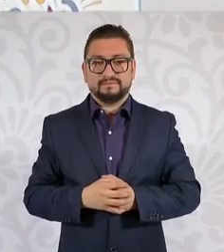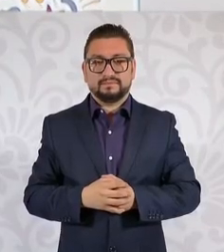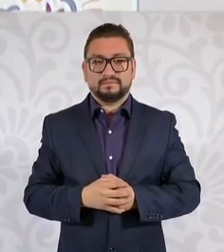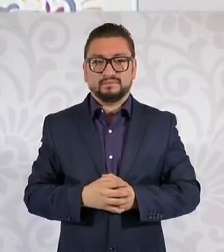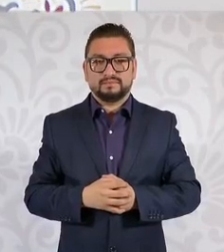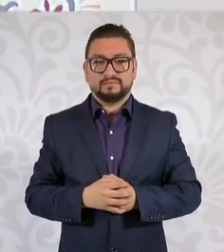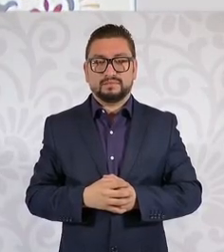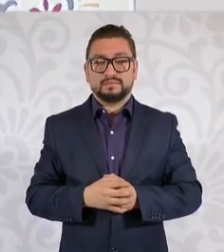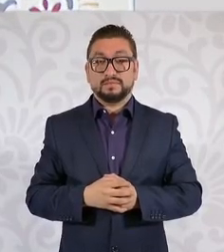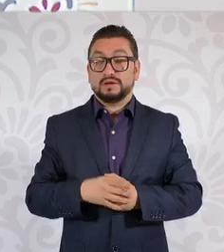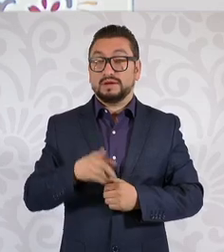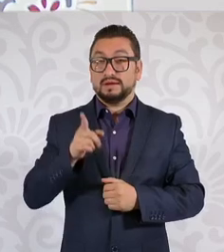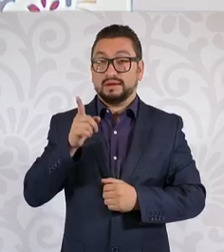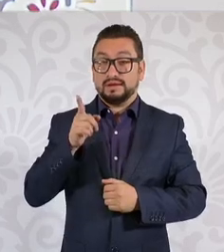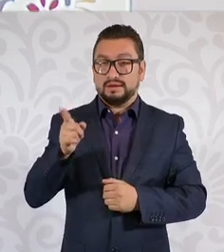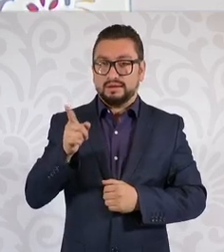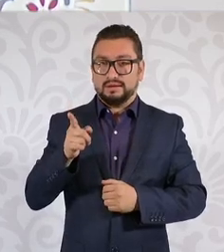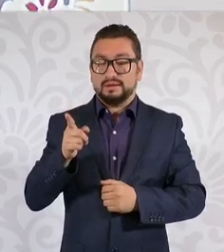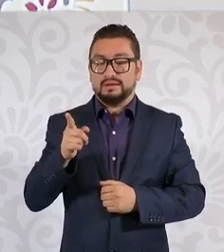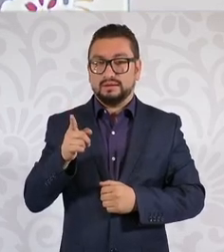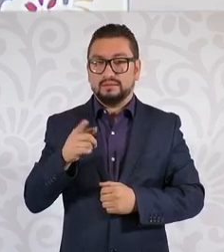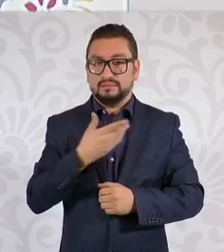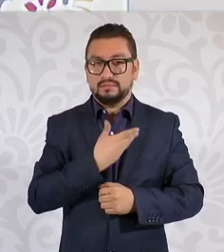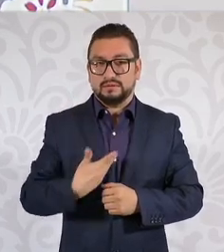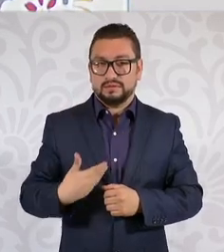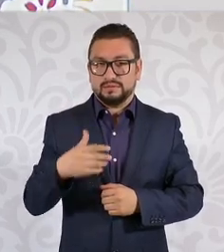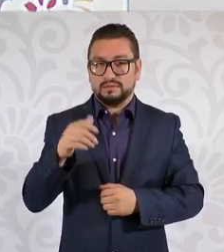intervención que tuvo el presidente del PAN